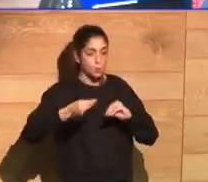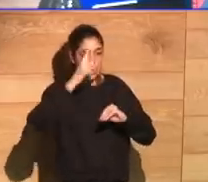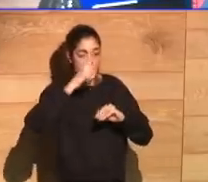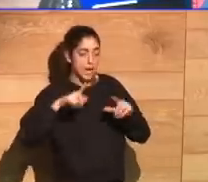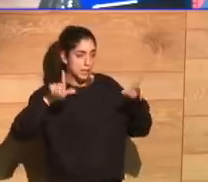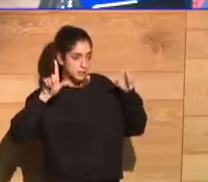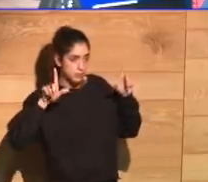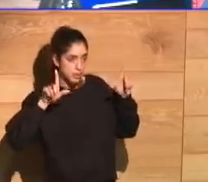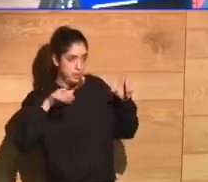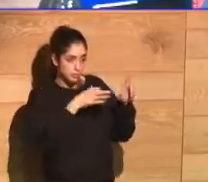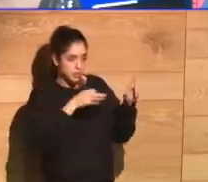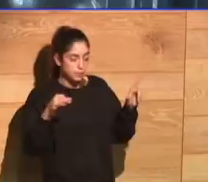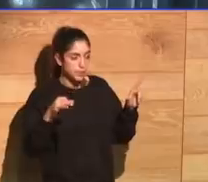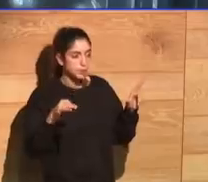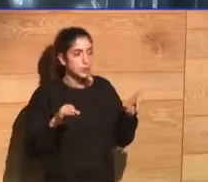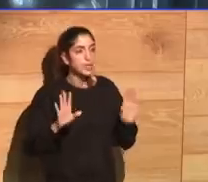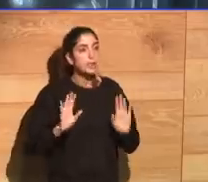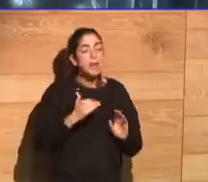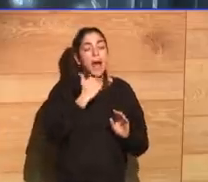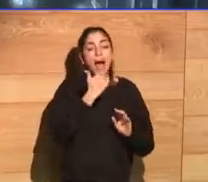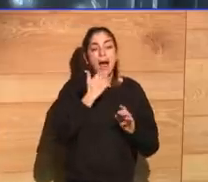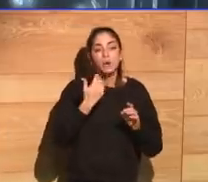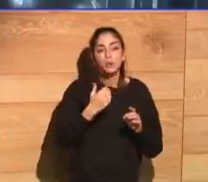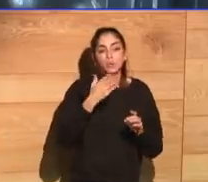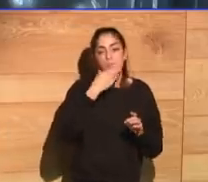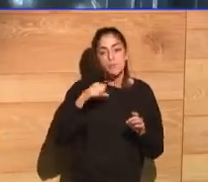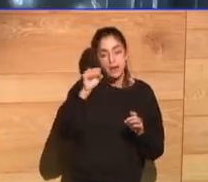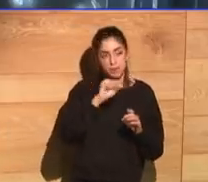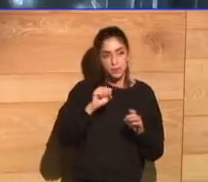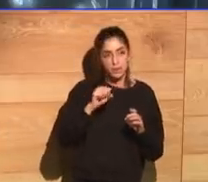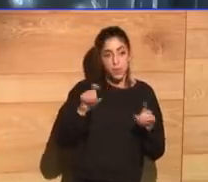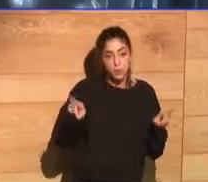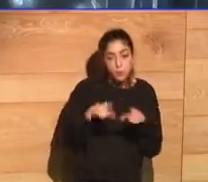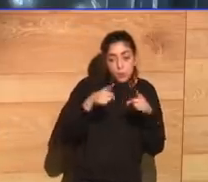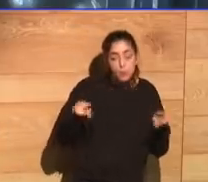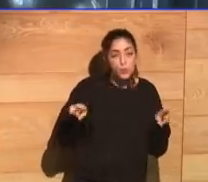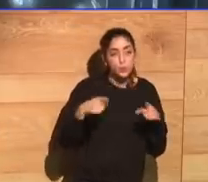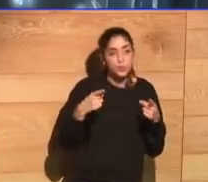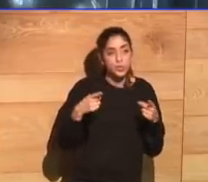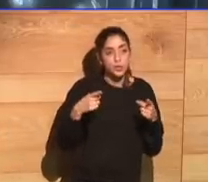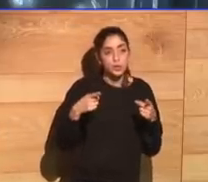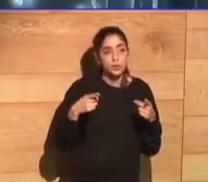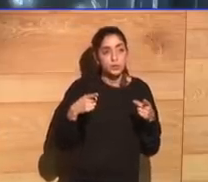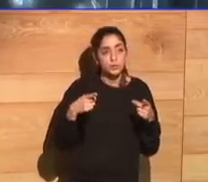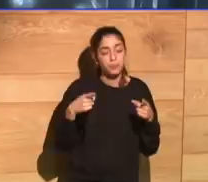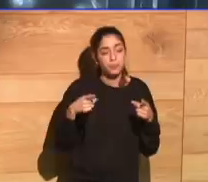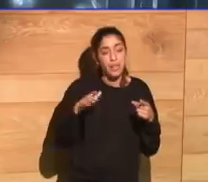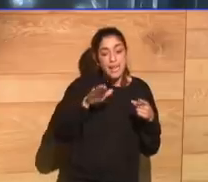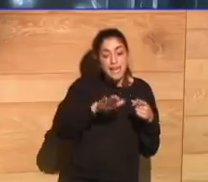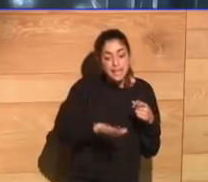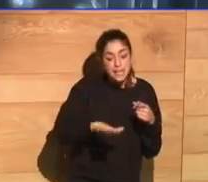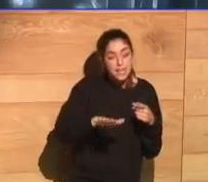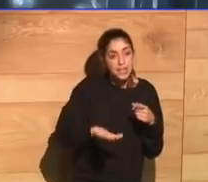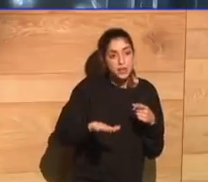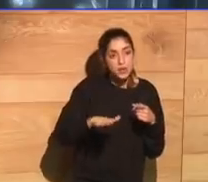Además, hay algo precioso, que la música al principio es increíblemente calmada porque lo que asistimos es a un niño que nos está